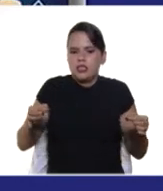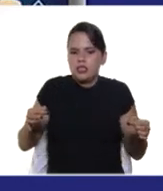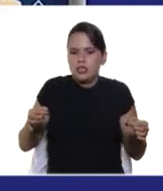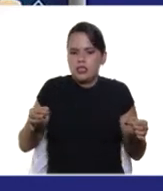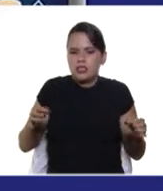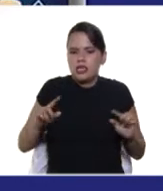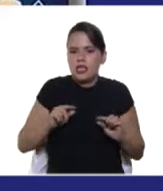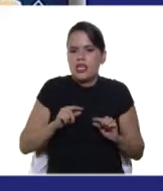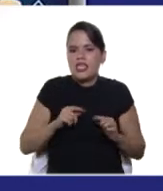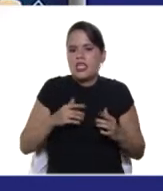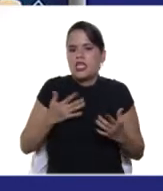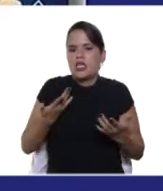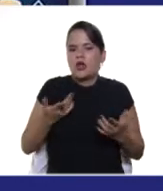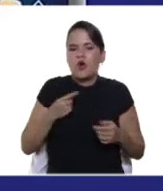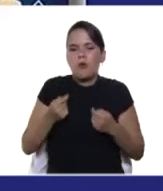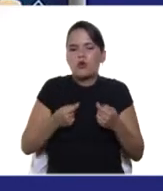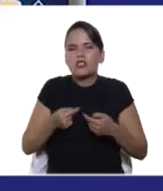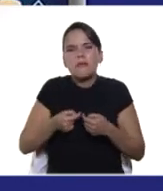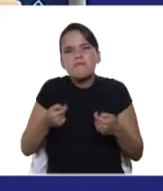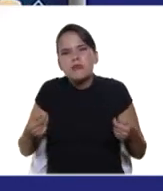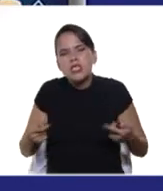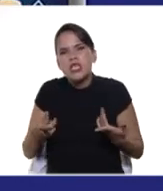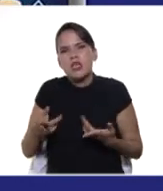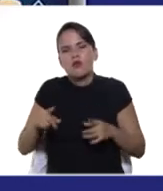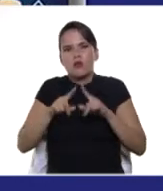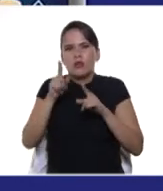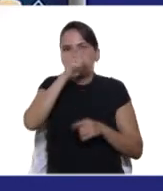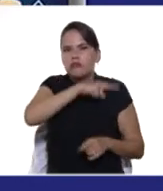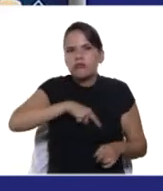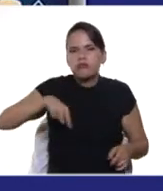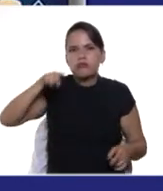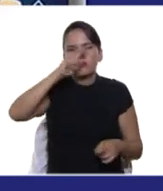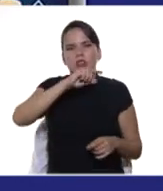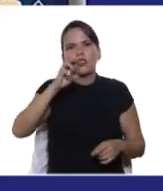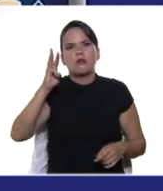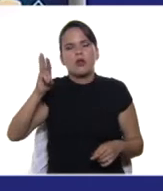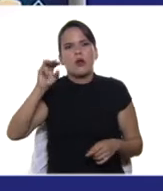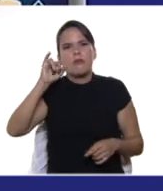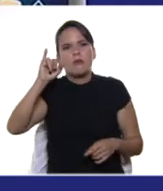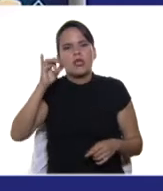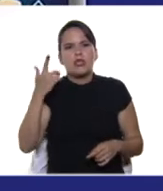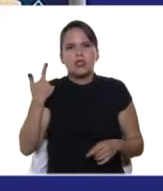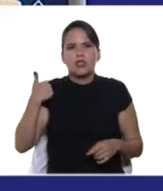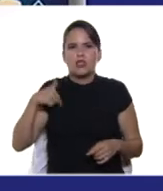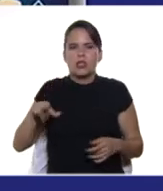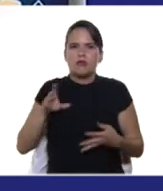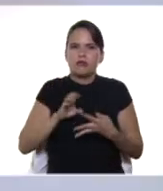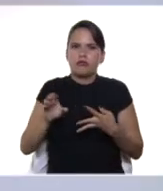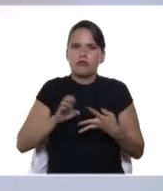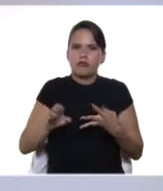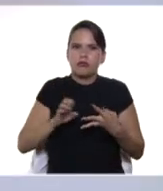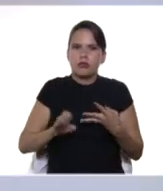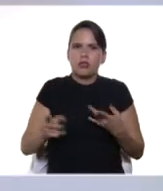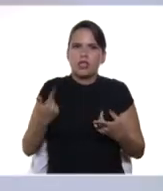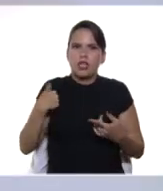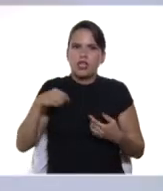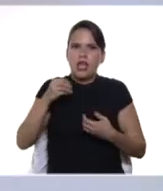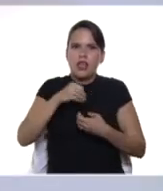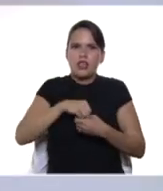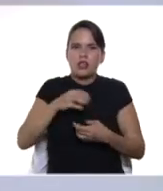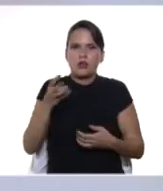diámetro de cualquier circunferencia. Este número pi tiene una particularidad que pertenece al conjunto de los